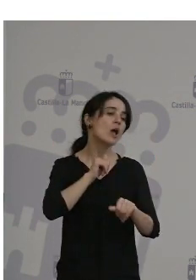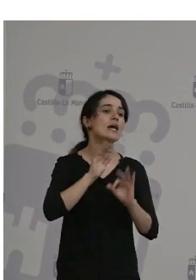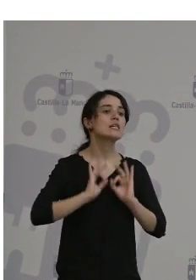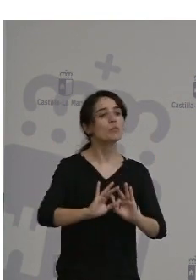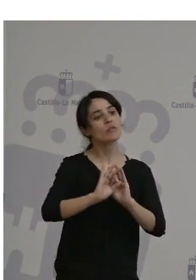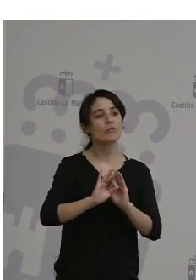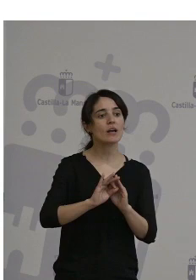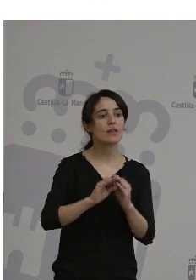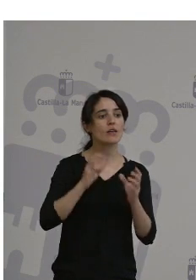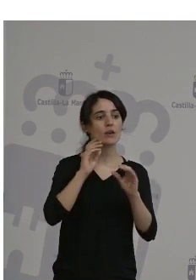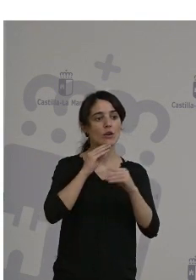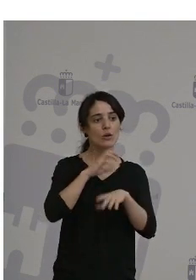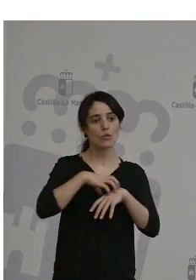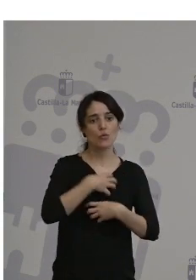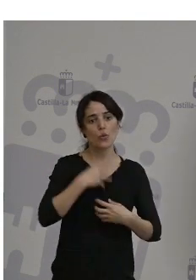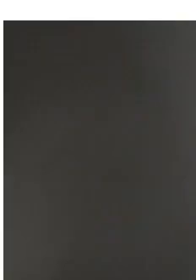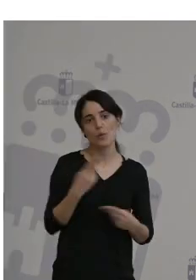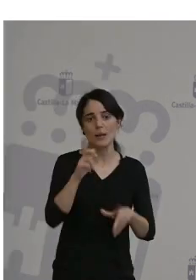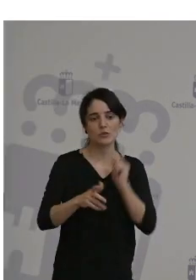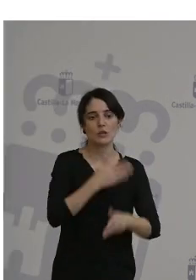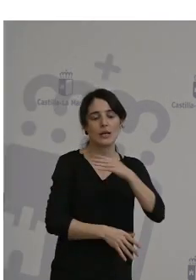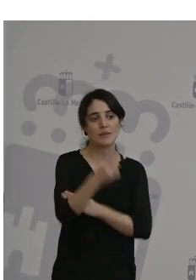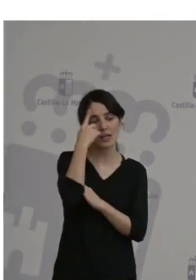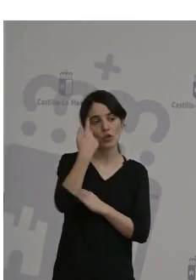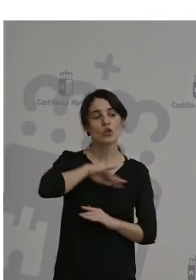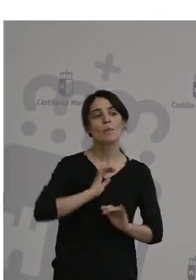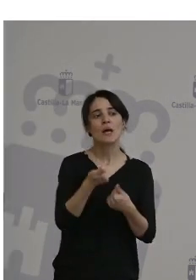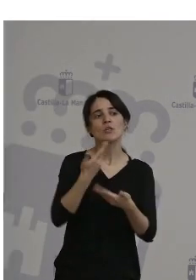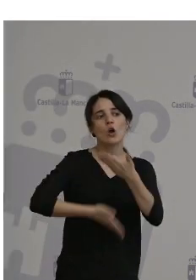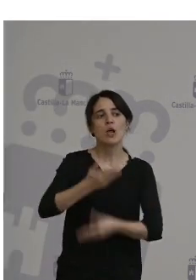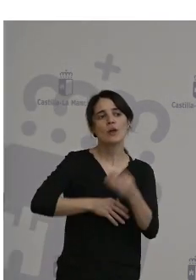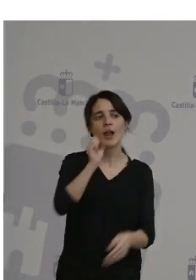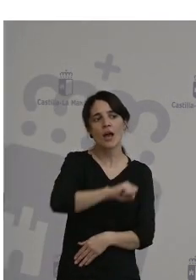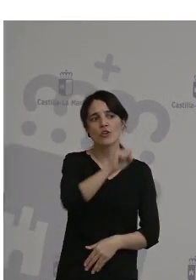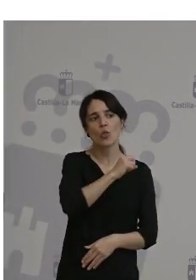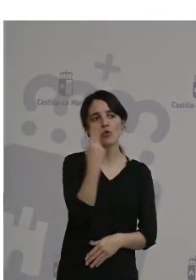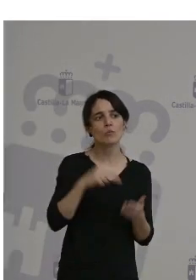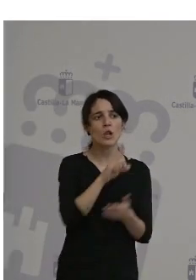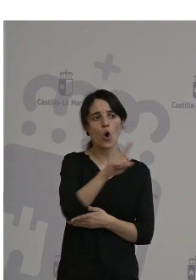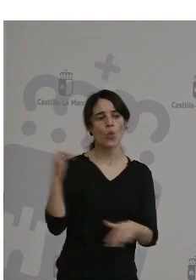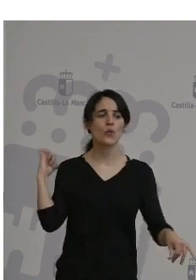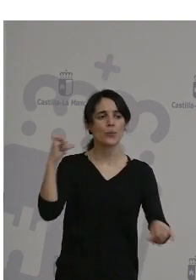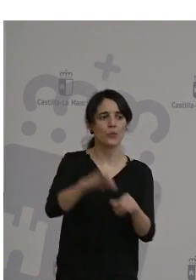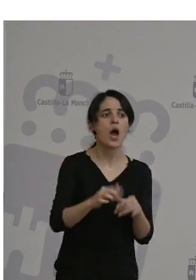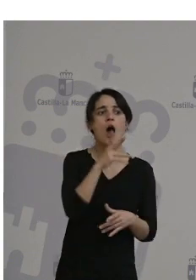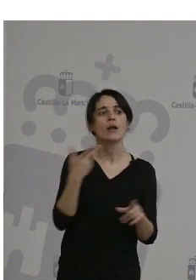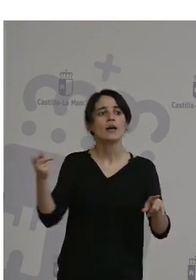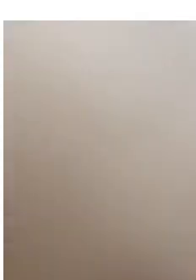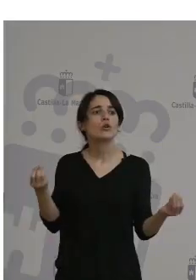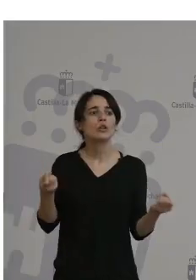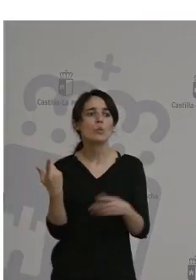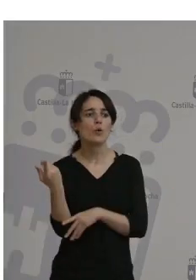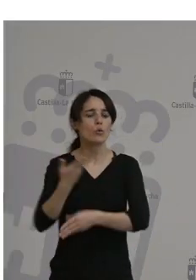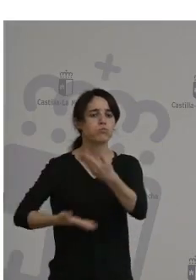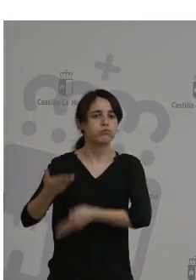llevamos colaborando desde el año 2011. Y Yolanda nos va a compartir un poco la experiencia del ministerio en este trabajo. Gracias.